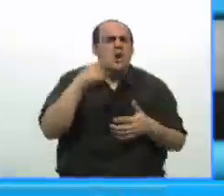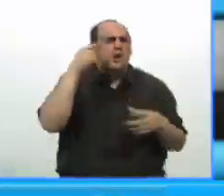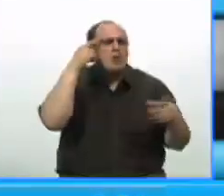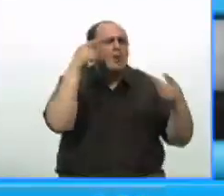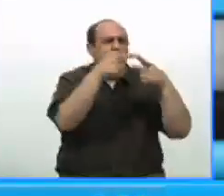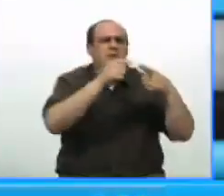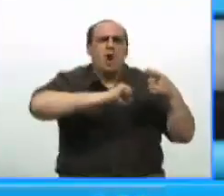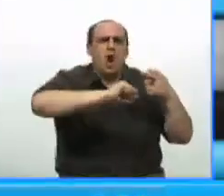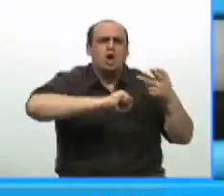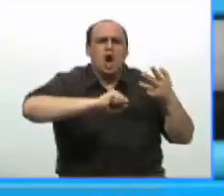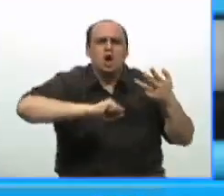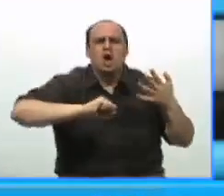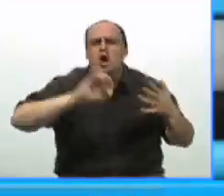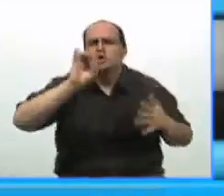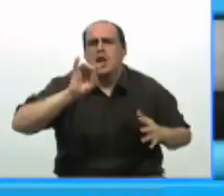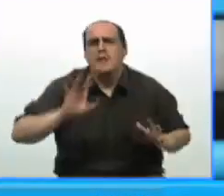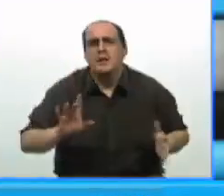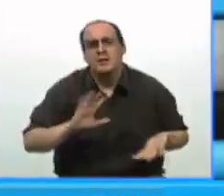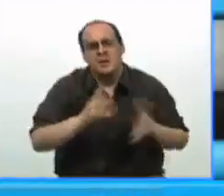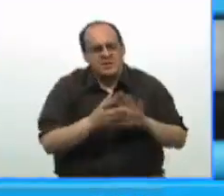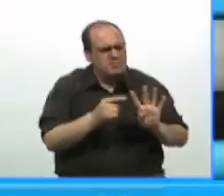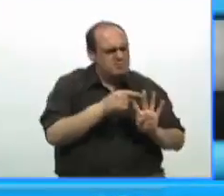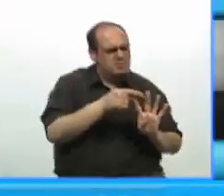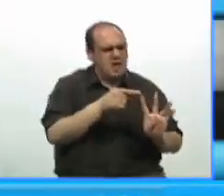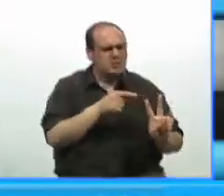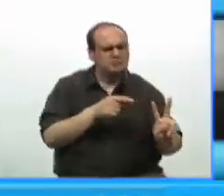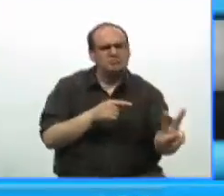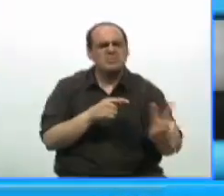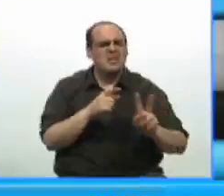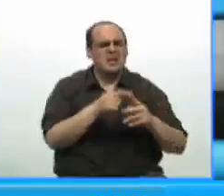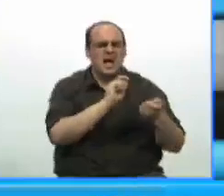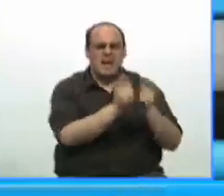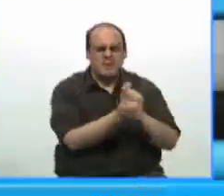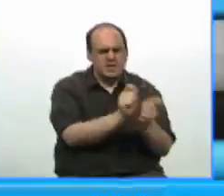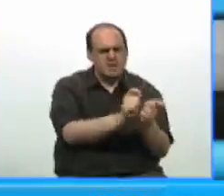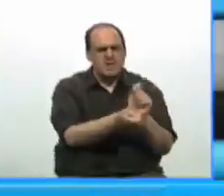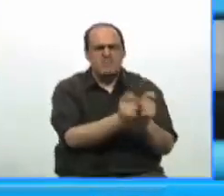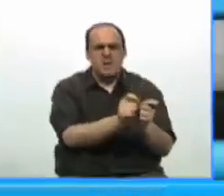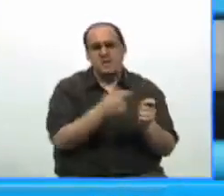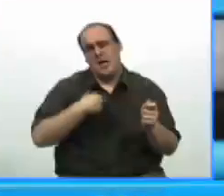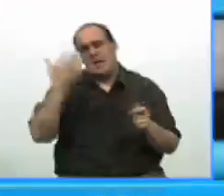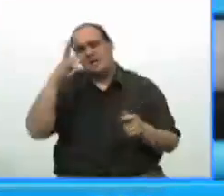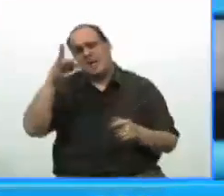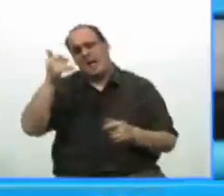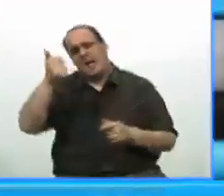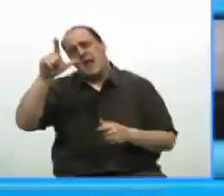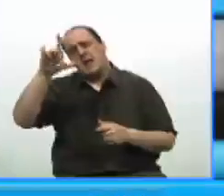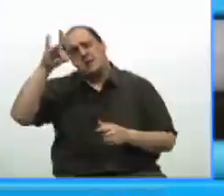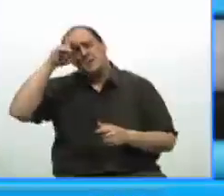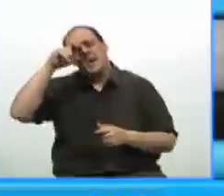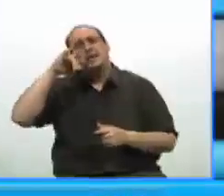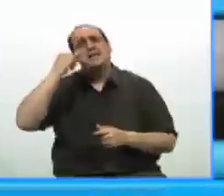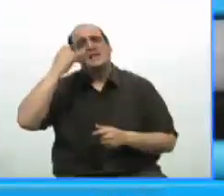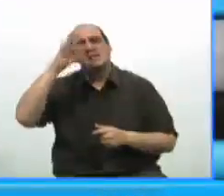redundancia, se modifican los esquemas. En el caso particular de Matías y en el caso ahora particular mío, no se está